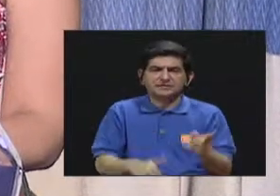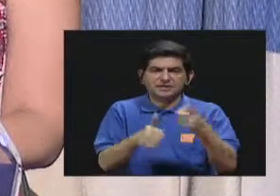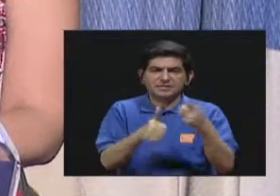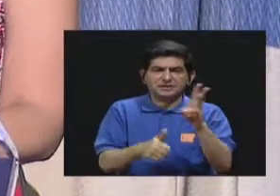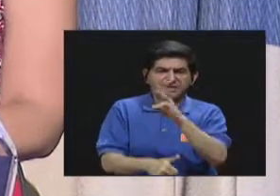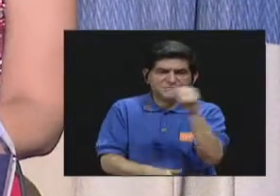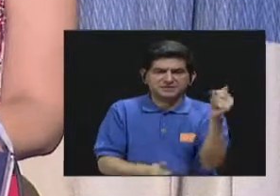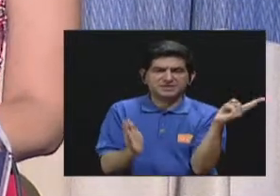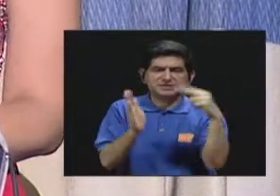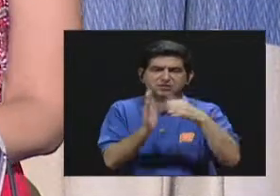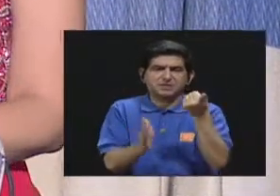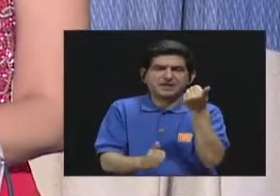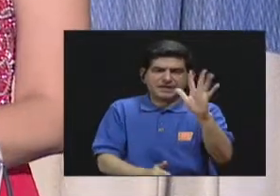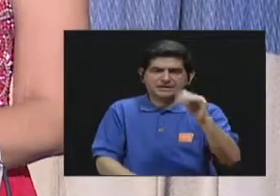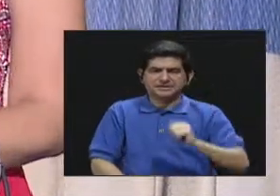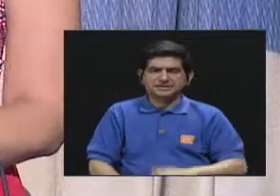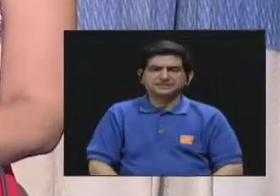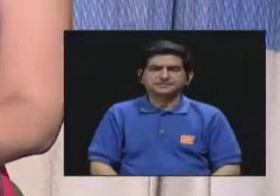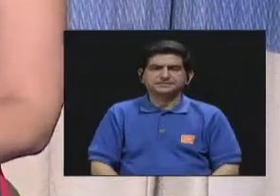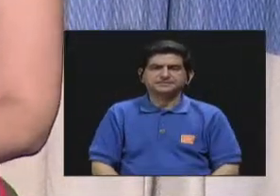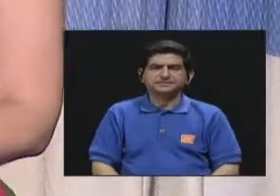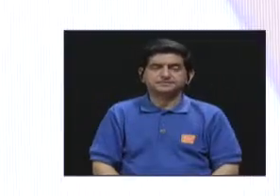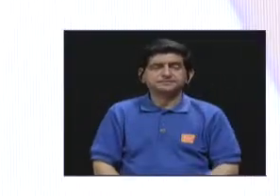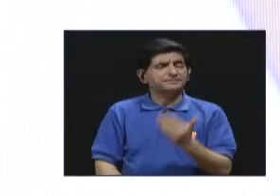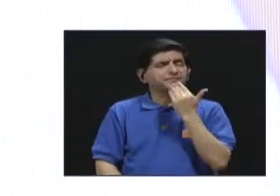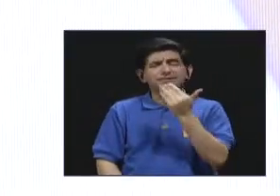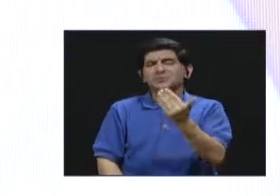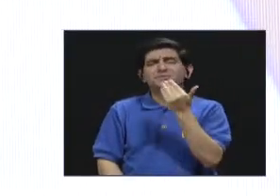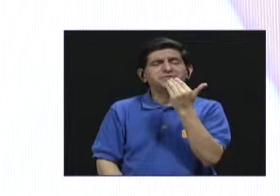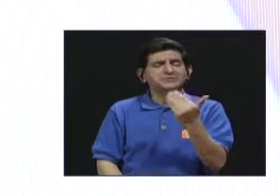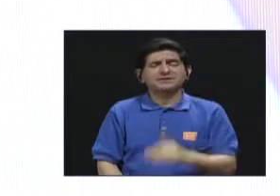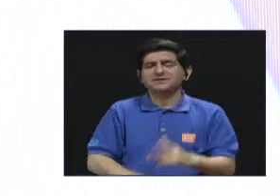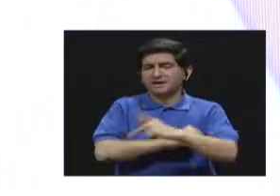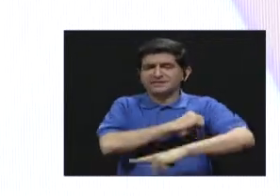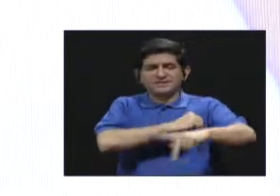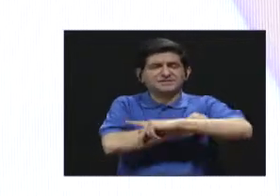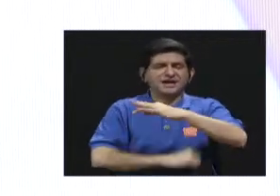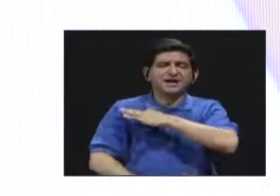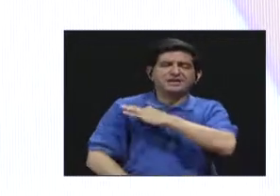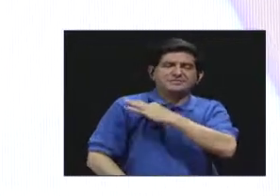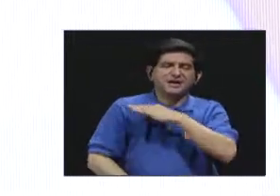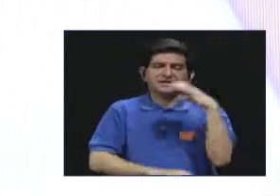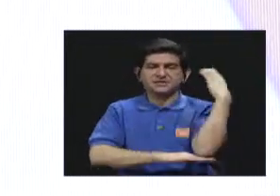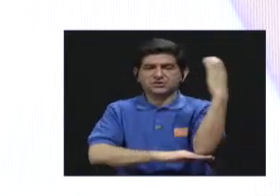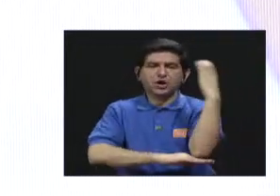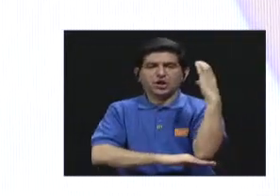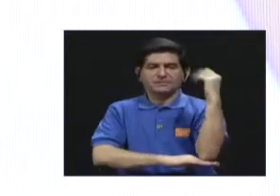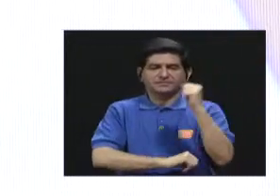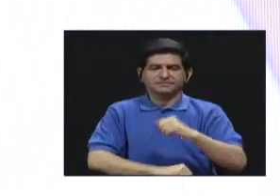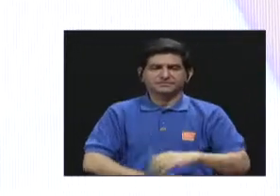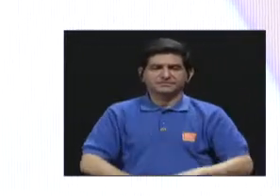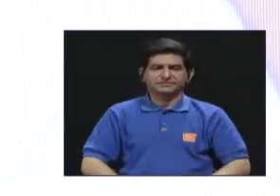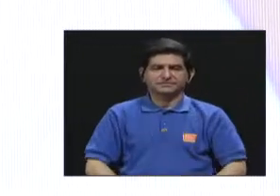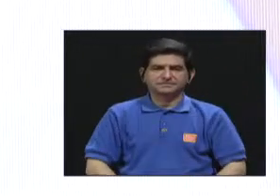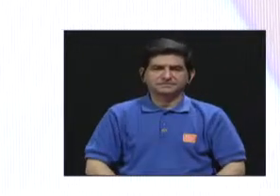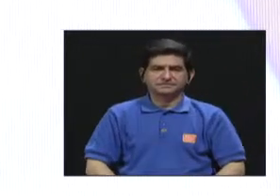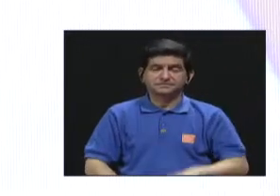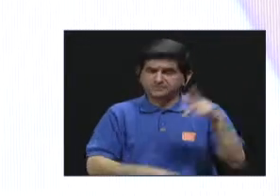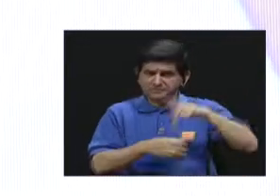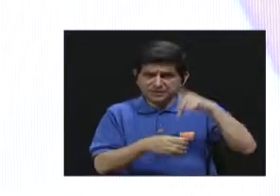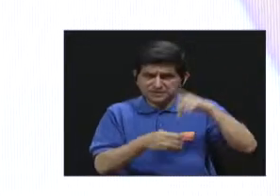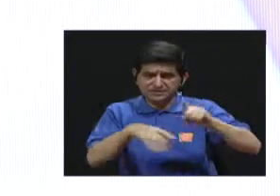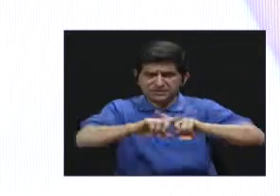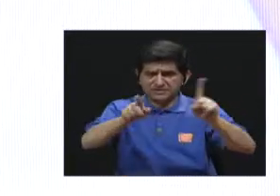para el primer semestre del 2015. Agradecemos a nuestro país invitado, Colombia,